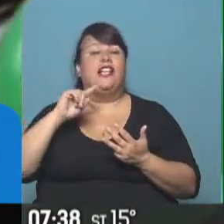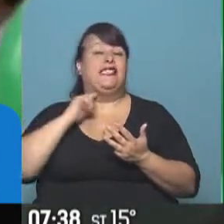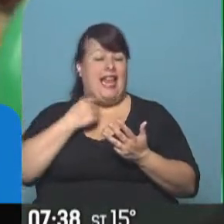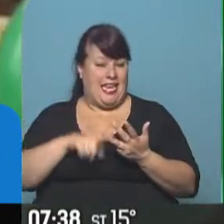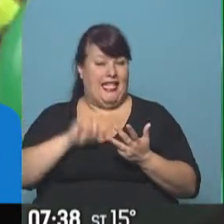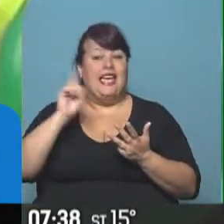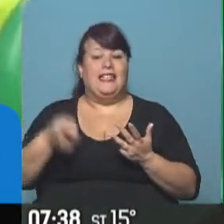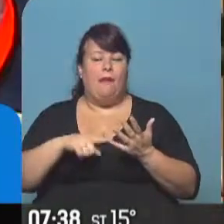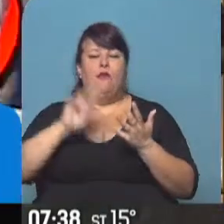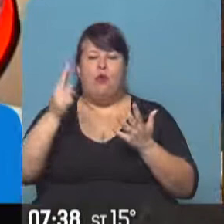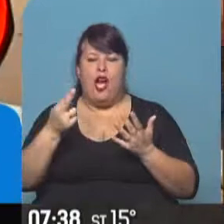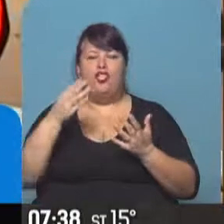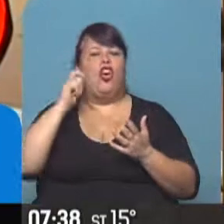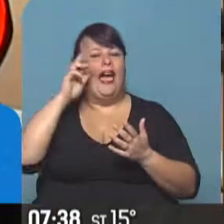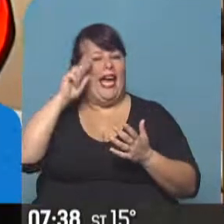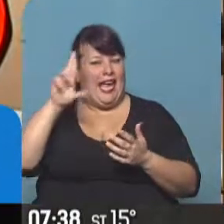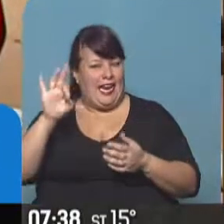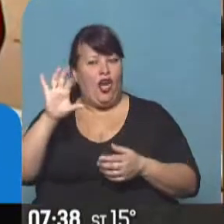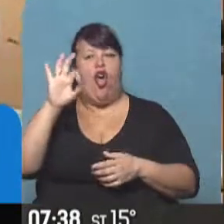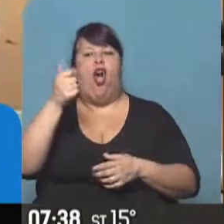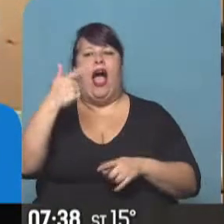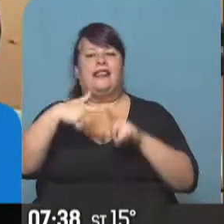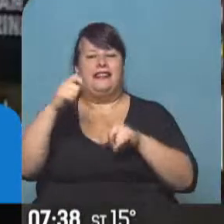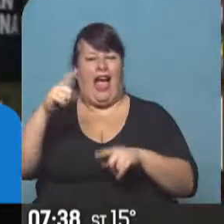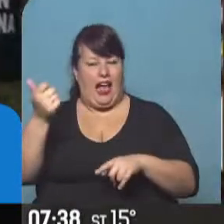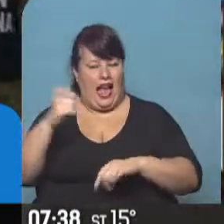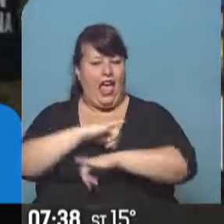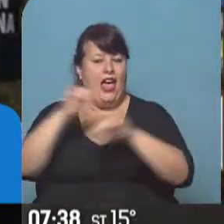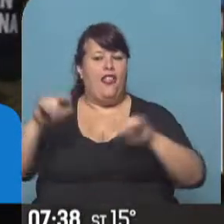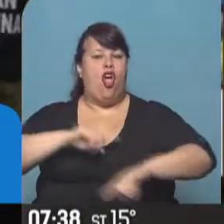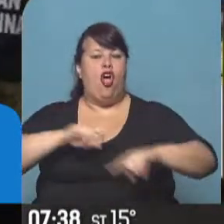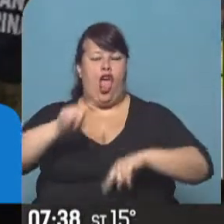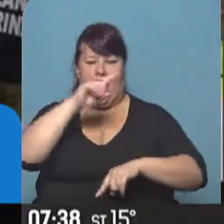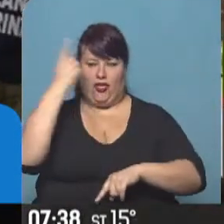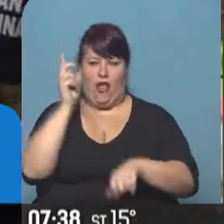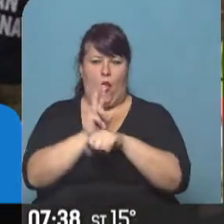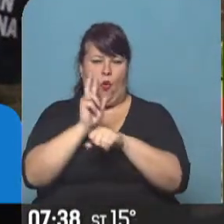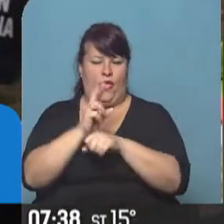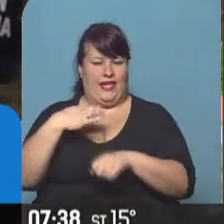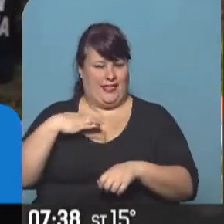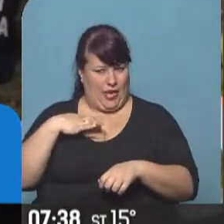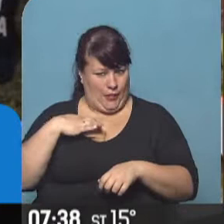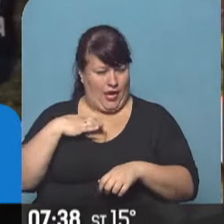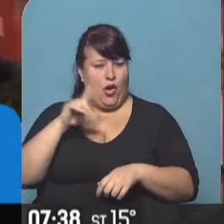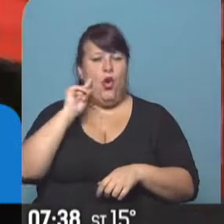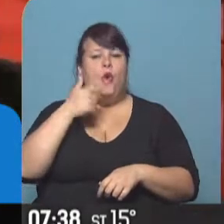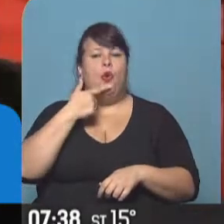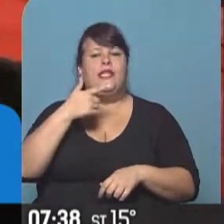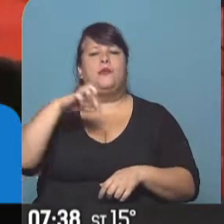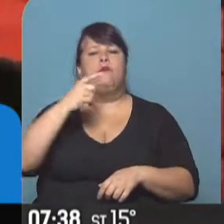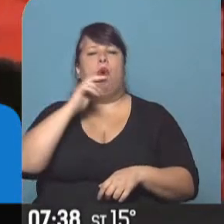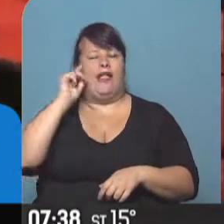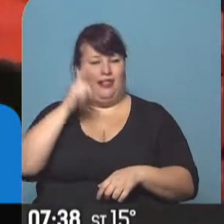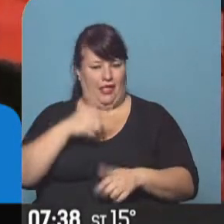también hay muertos en Guerrero y Oaxaca, según confirmó el Coordinador Nacional de Protección Civil, Luis Felipe